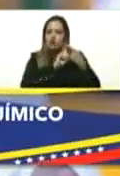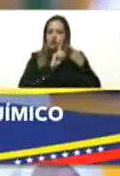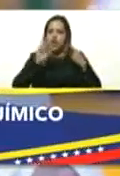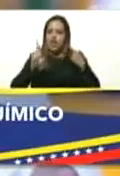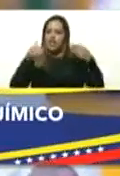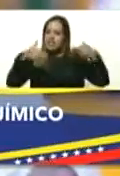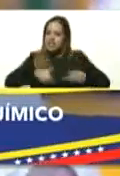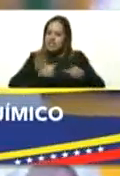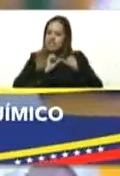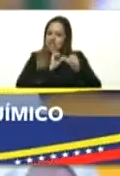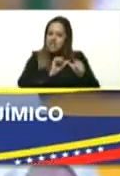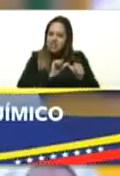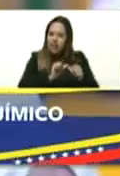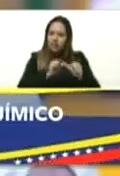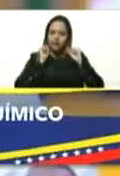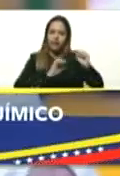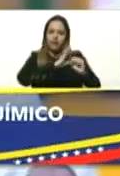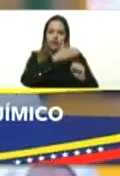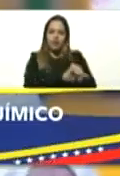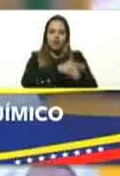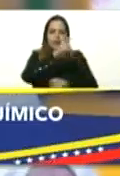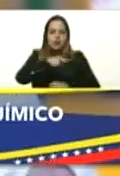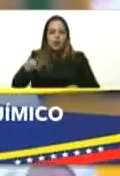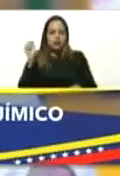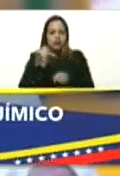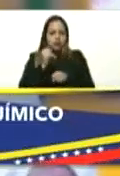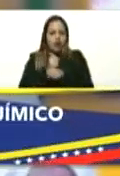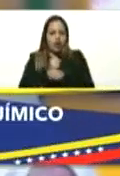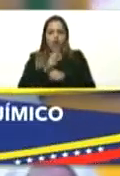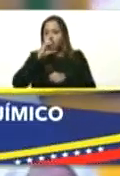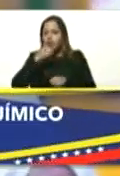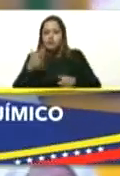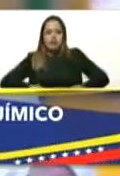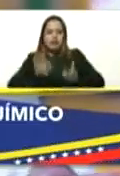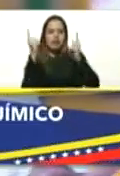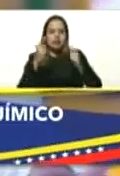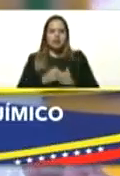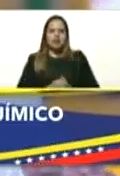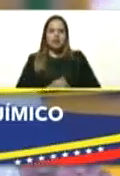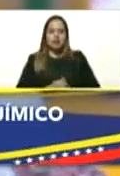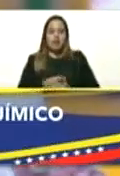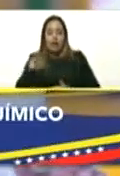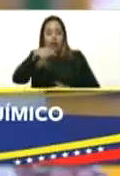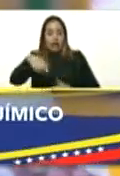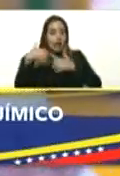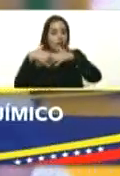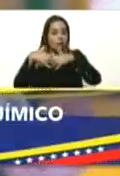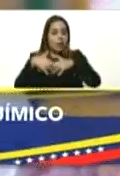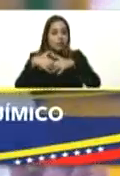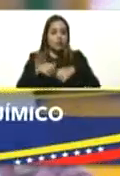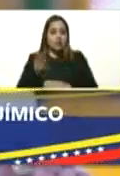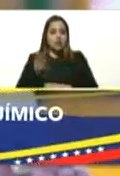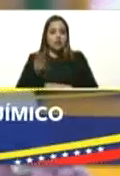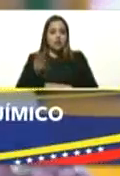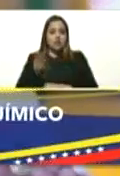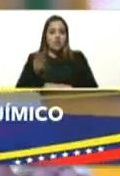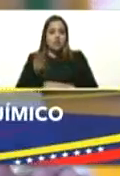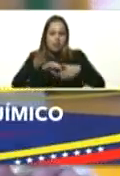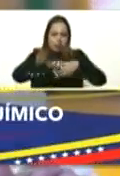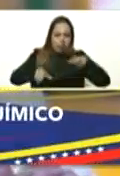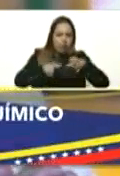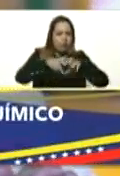resistencia heroica de la clase trabajadora, de no permitir que estas empresas se desvalijaran